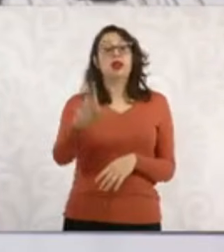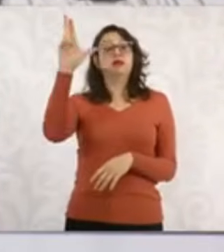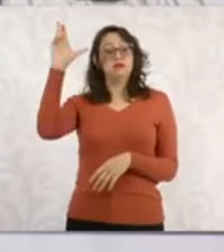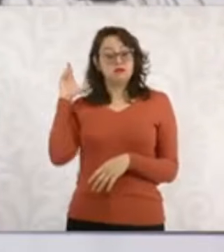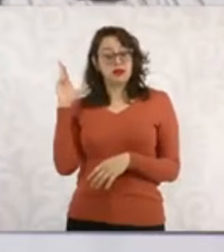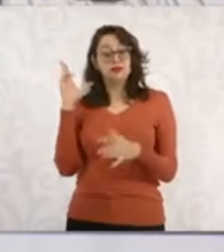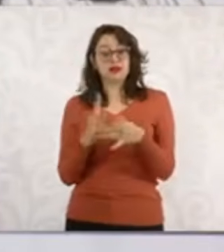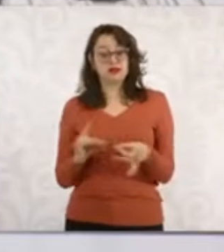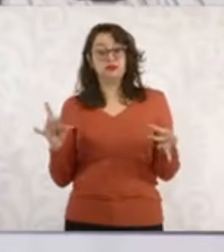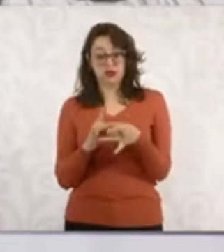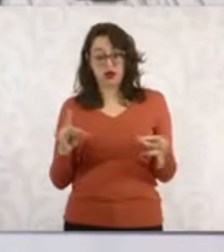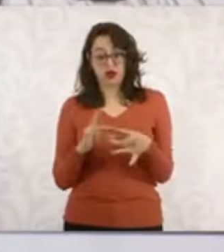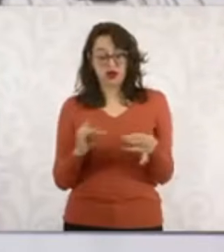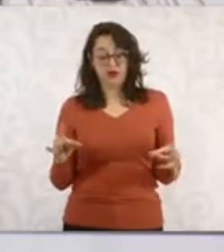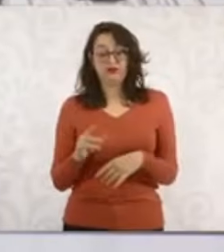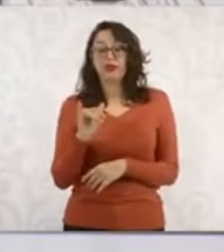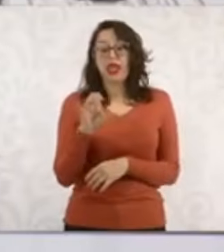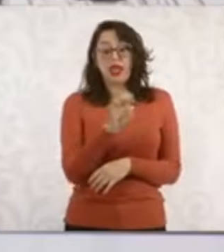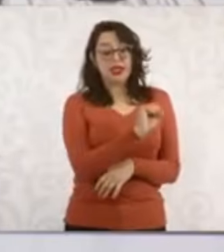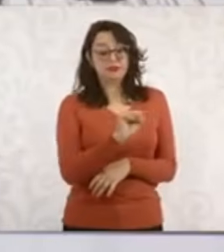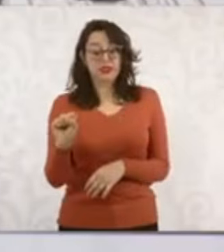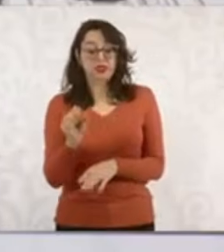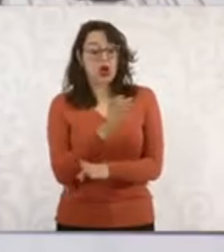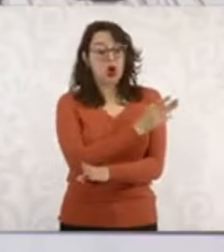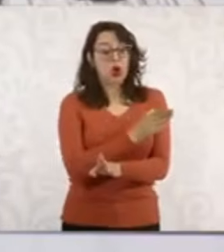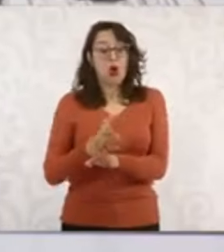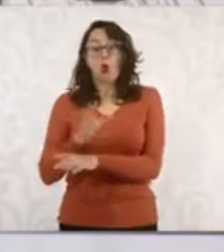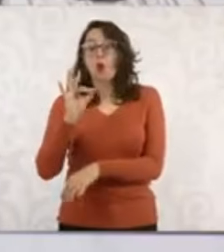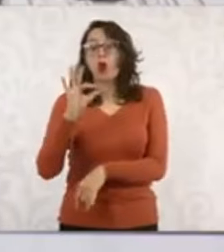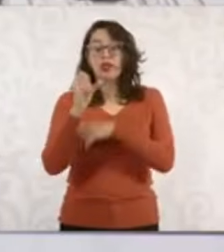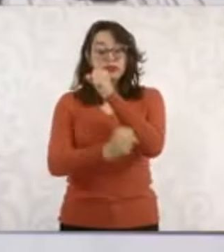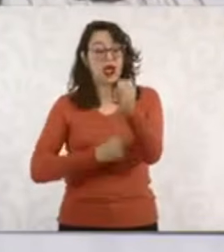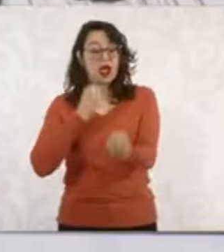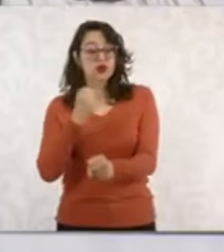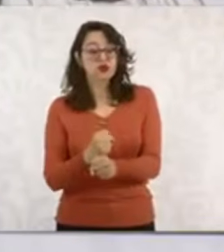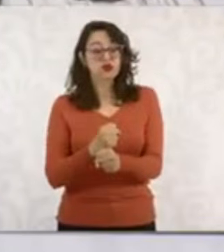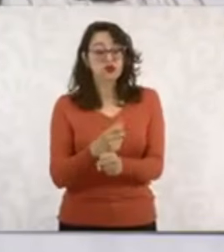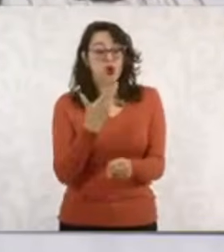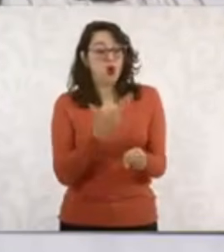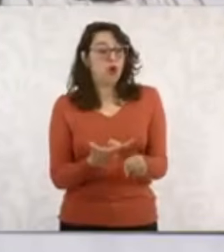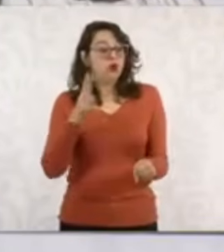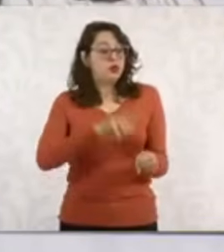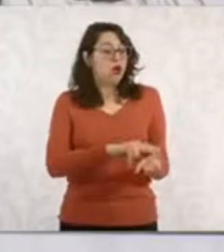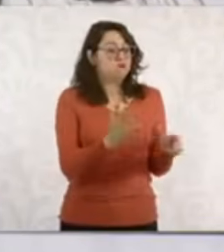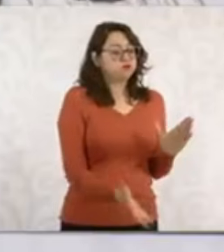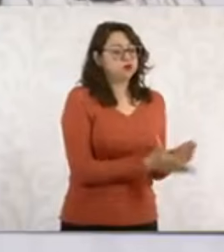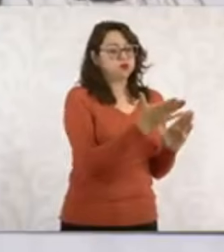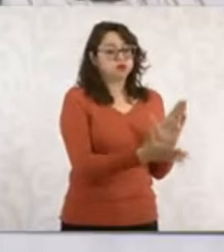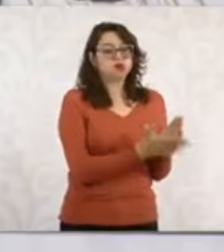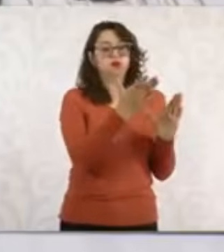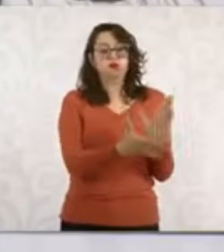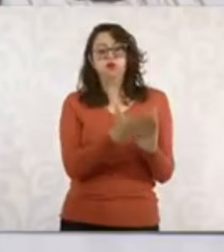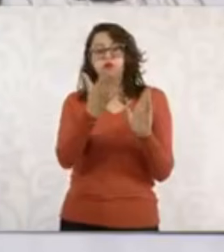los primeros 40 años del IMSS se construyeron hospitales que suman alrededor de